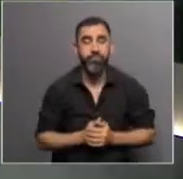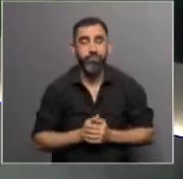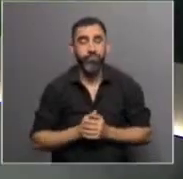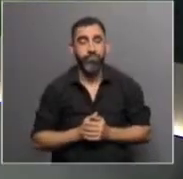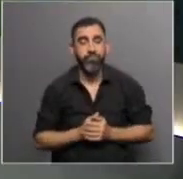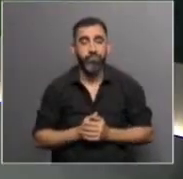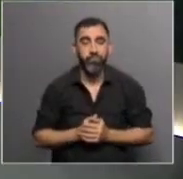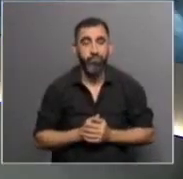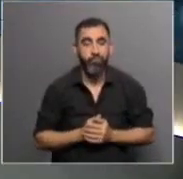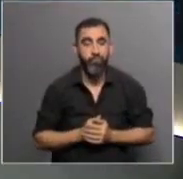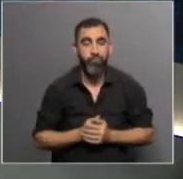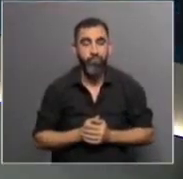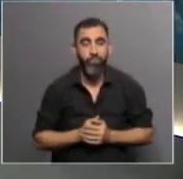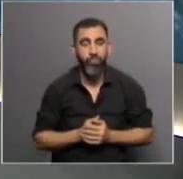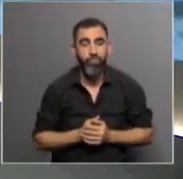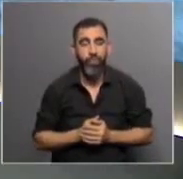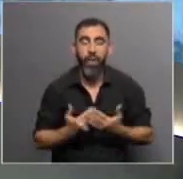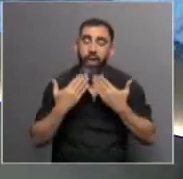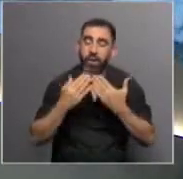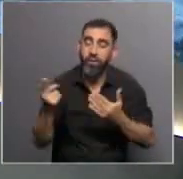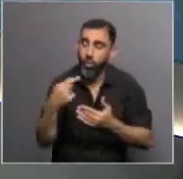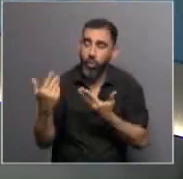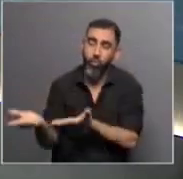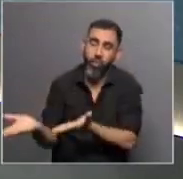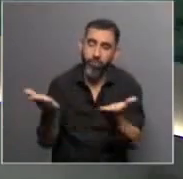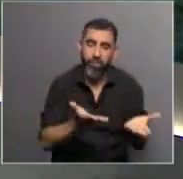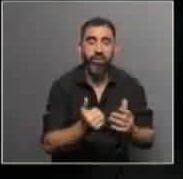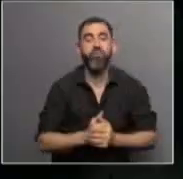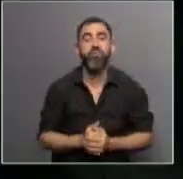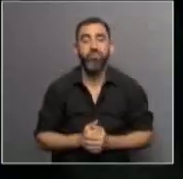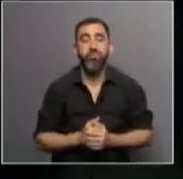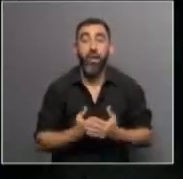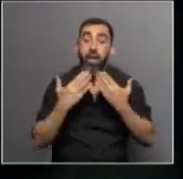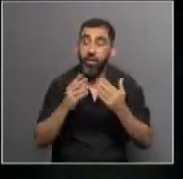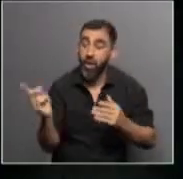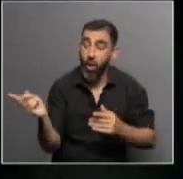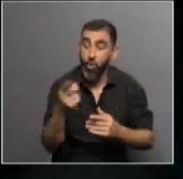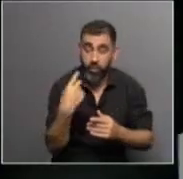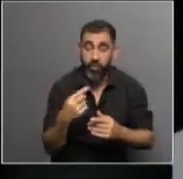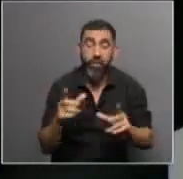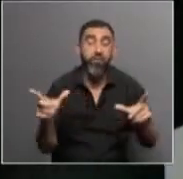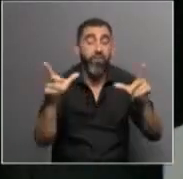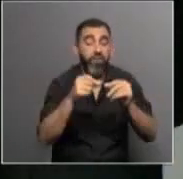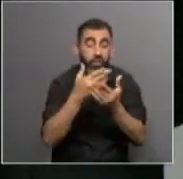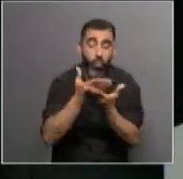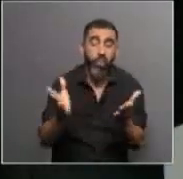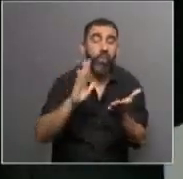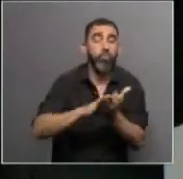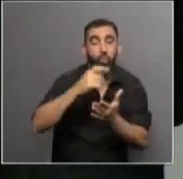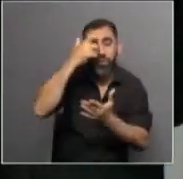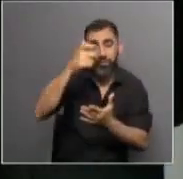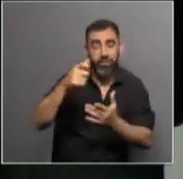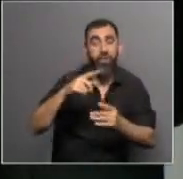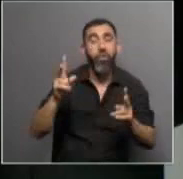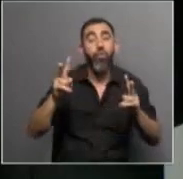Muchas gracias. Muchísimas gracias por invitarme. Y bueno, muchas gracias a ustedes y como dijimos, cerramos sobre ciencia aquí y